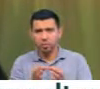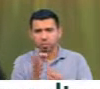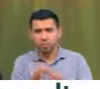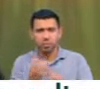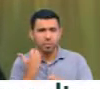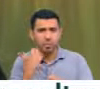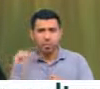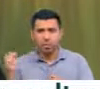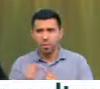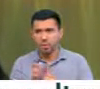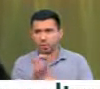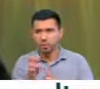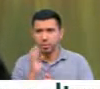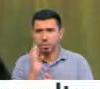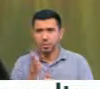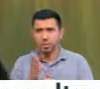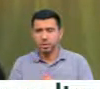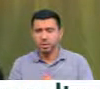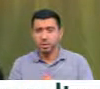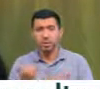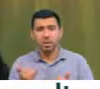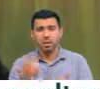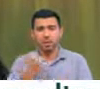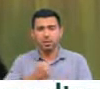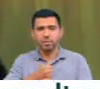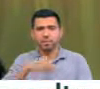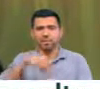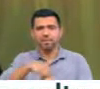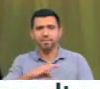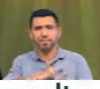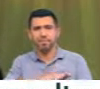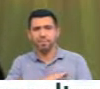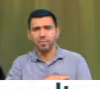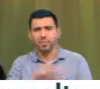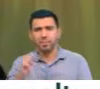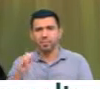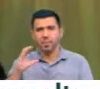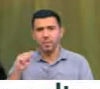Norte de Santander, y actualmente es funcionario de la alcaldía de Acarí, Norte de Santander.